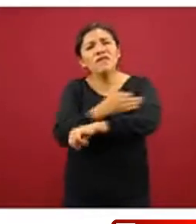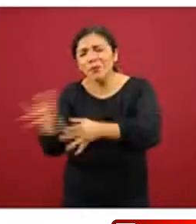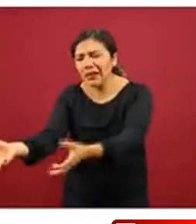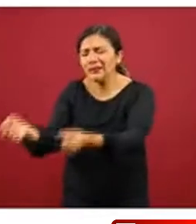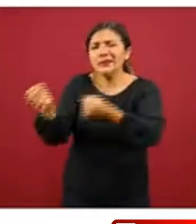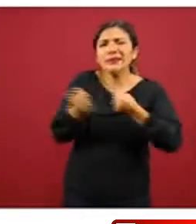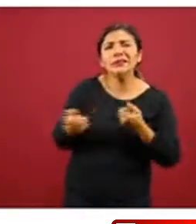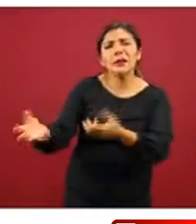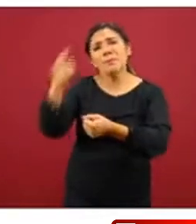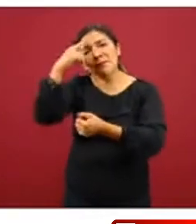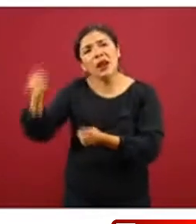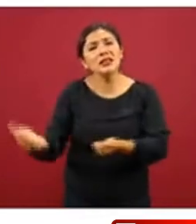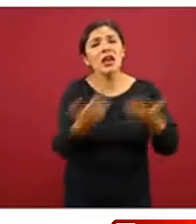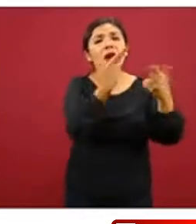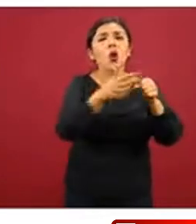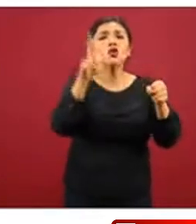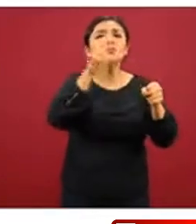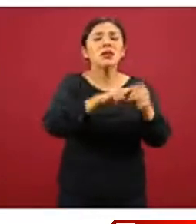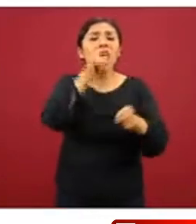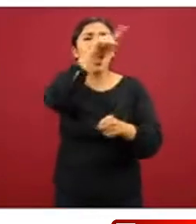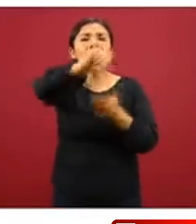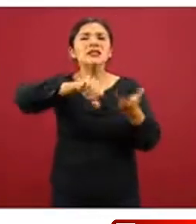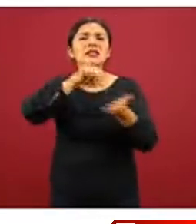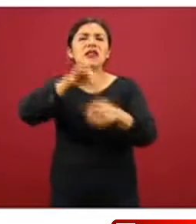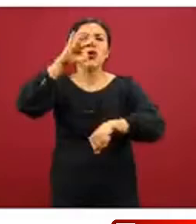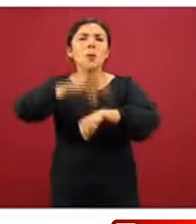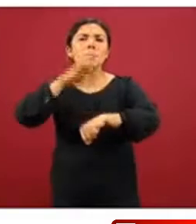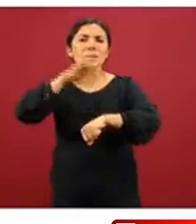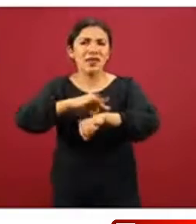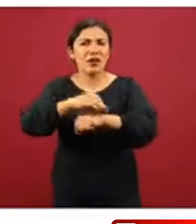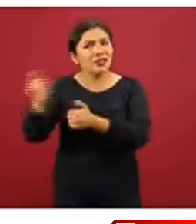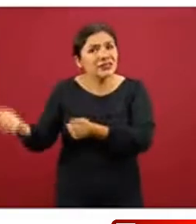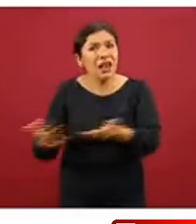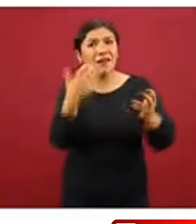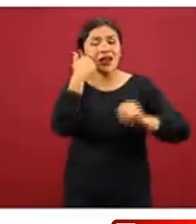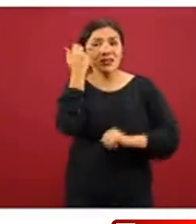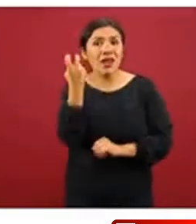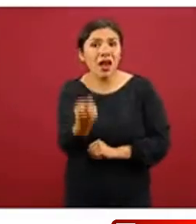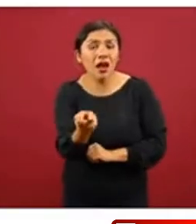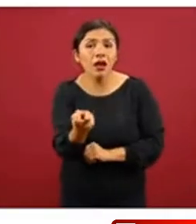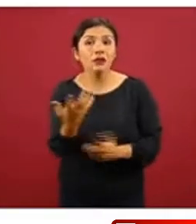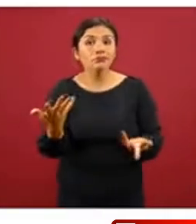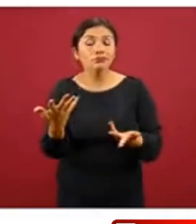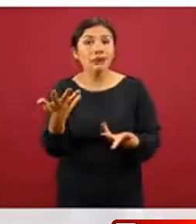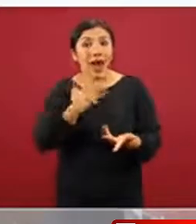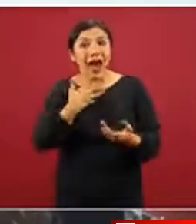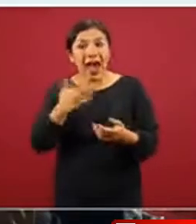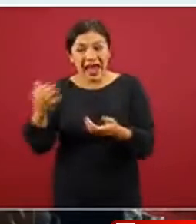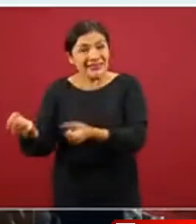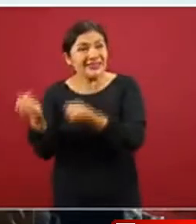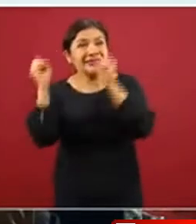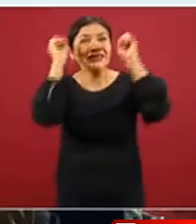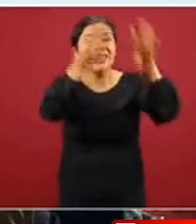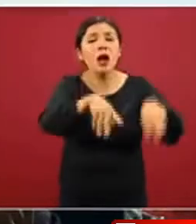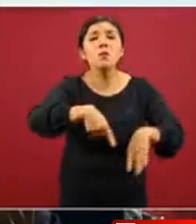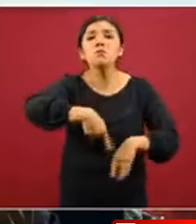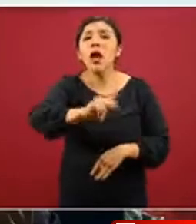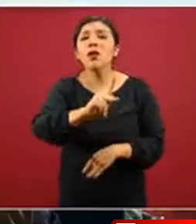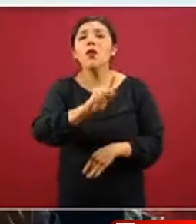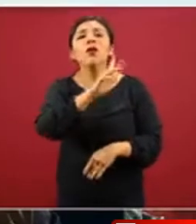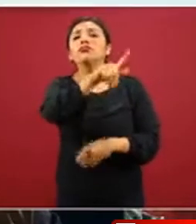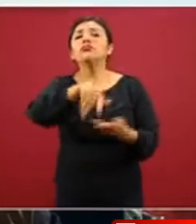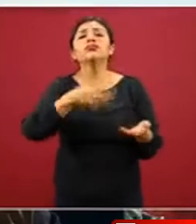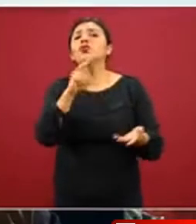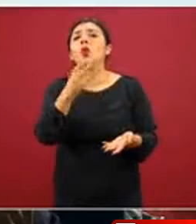quería llevar al hospital que estaba en Centro Médico de Traumatología, y es evidente que aunque llegaron ya lo encontraron